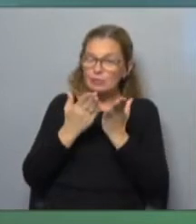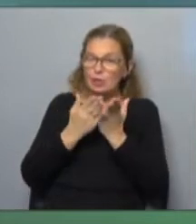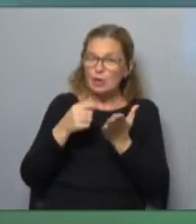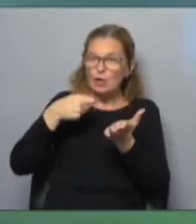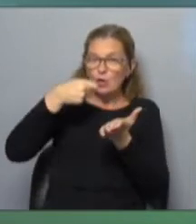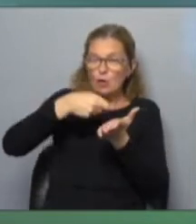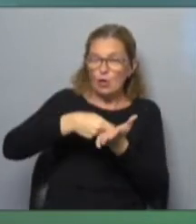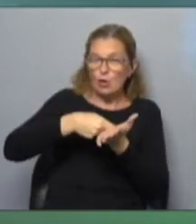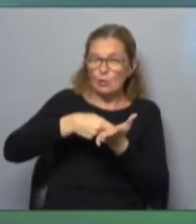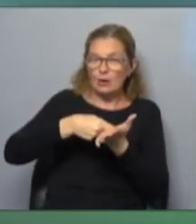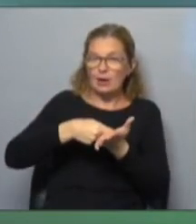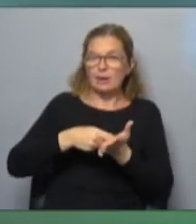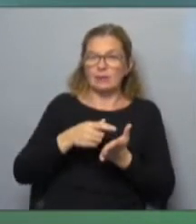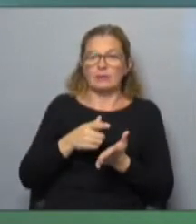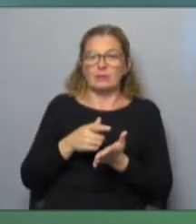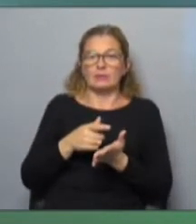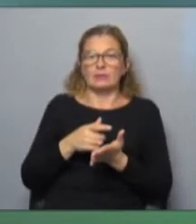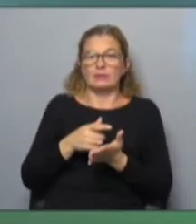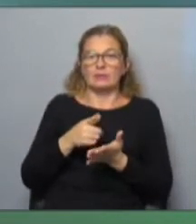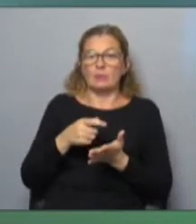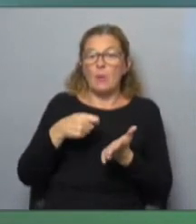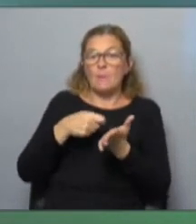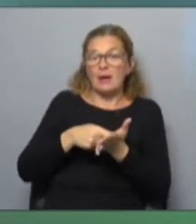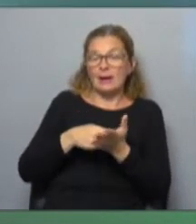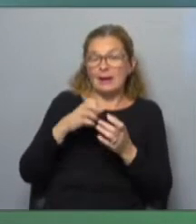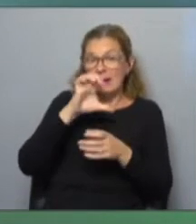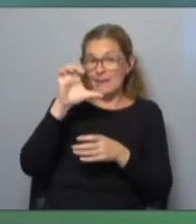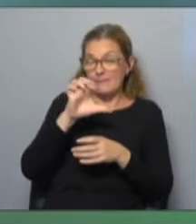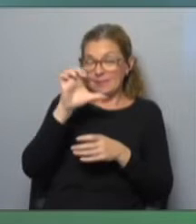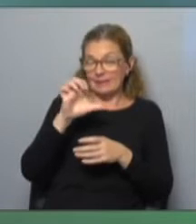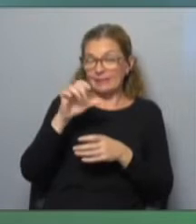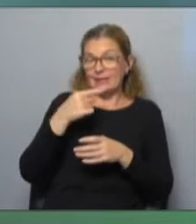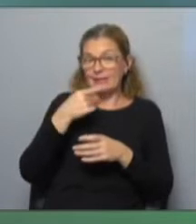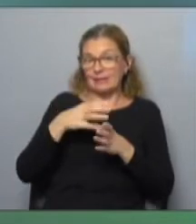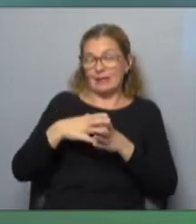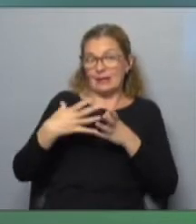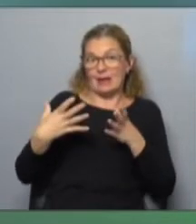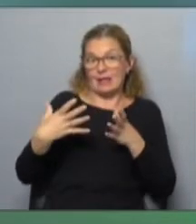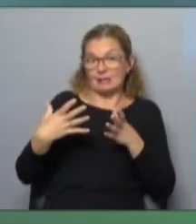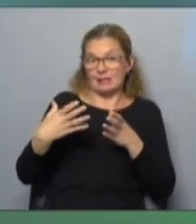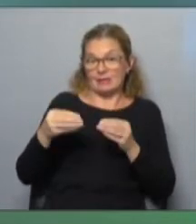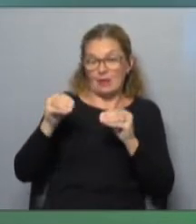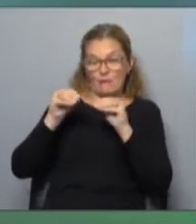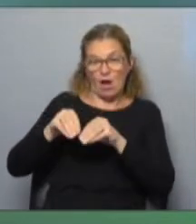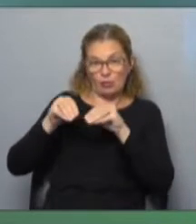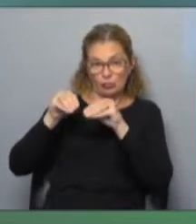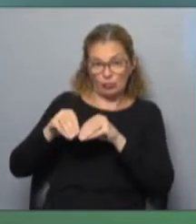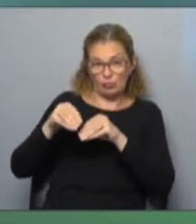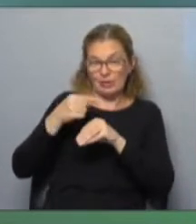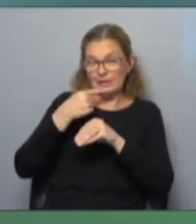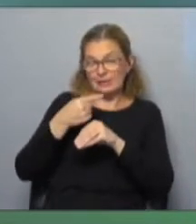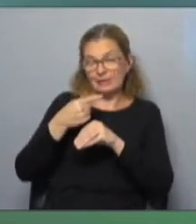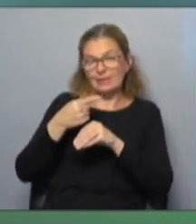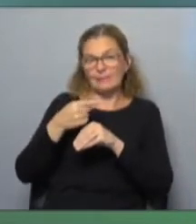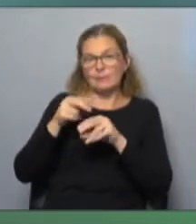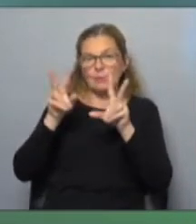una tasa o un precio. Sí, que lo deberían pagar las empresas consideradas grandes generadoras de residuos, según Lorenzo, bajo